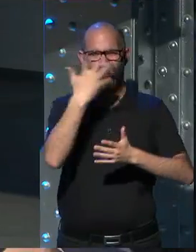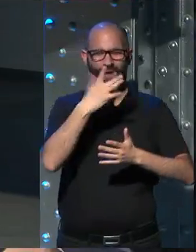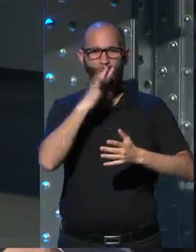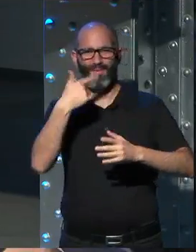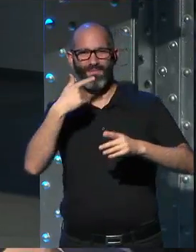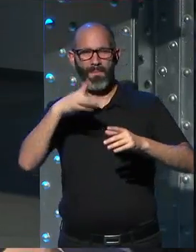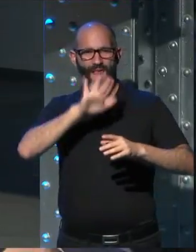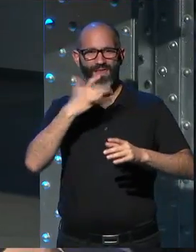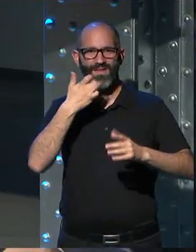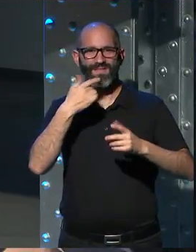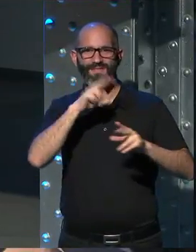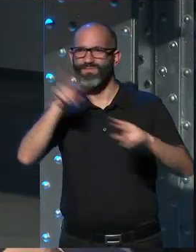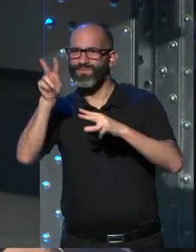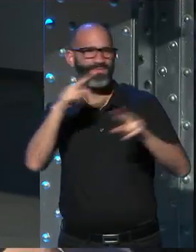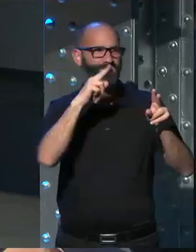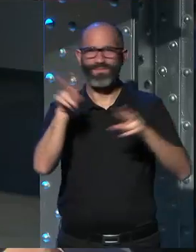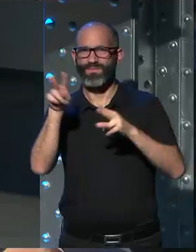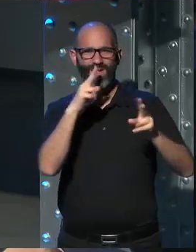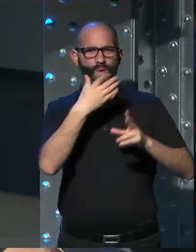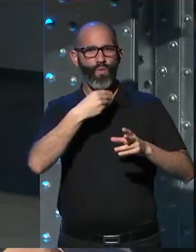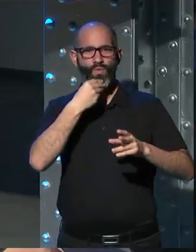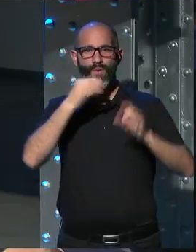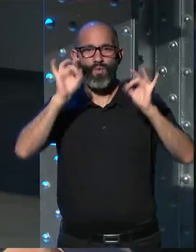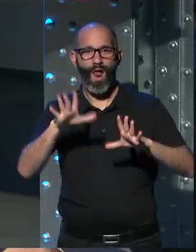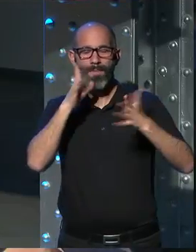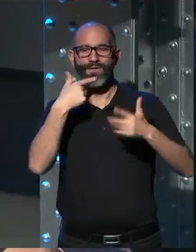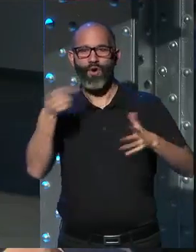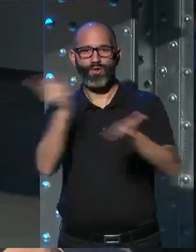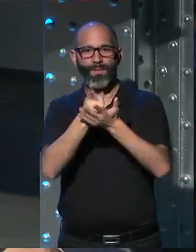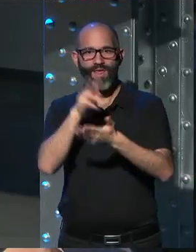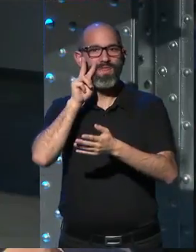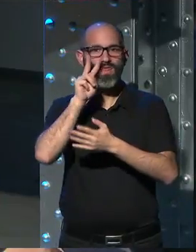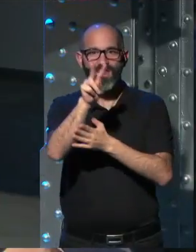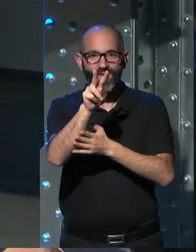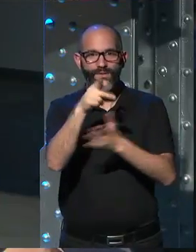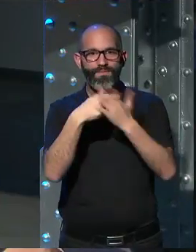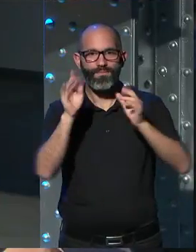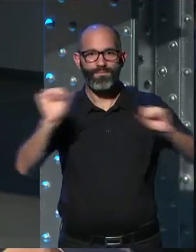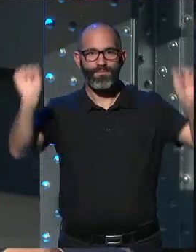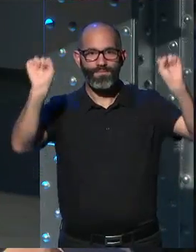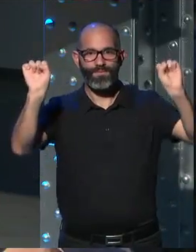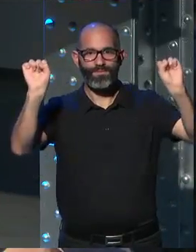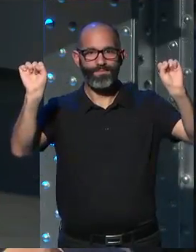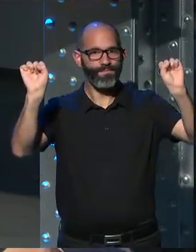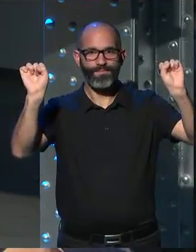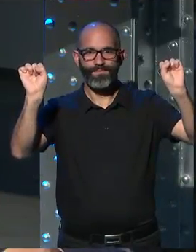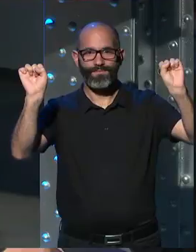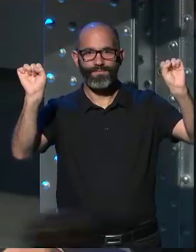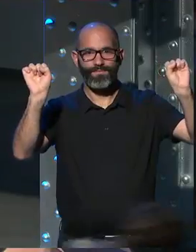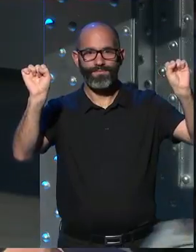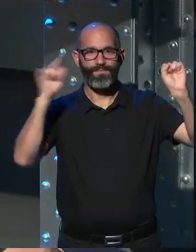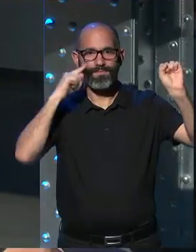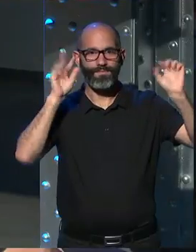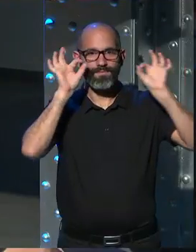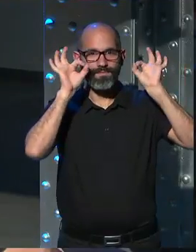que siguen siendo iguales de guapos que siempre, pero volvemos al centro y los miramos ahora las caras con el rabillo del ojo y de nuevo